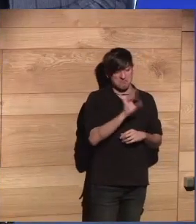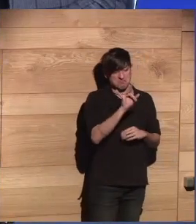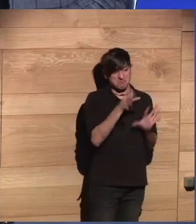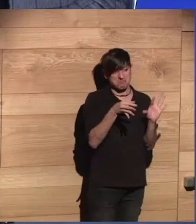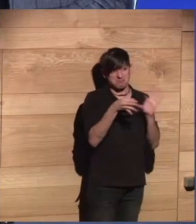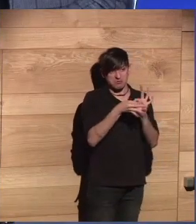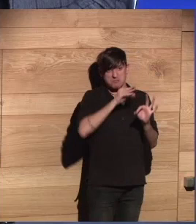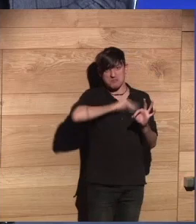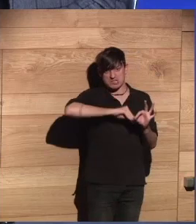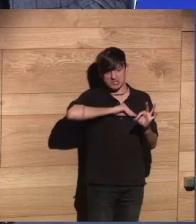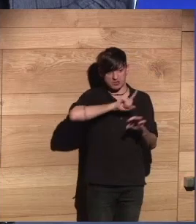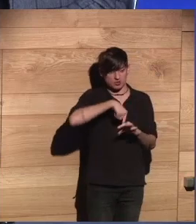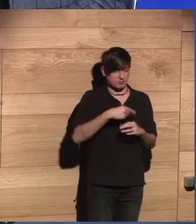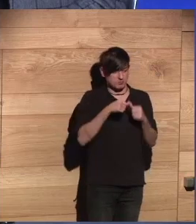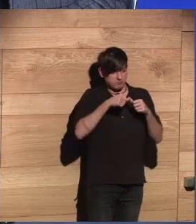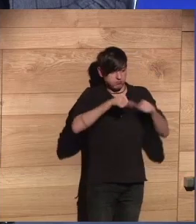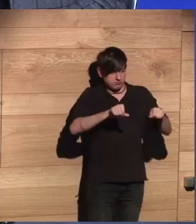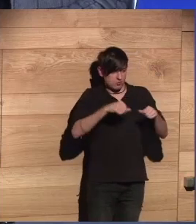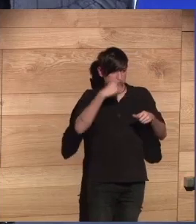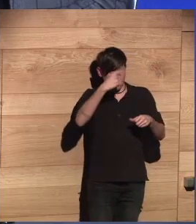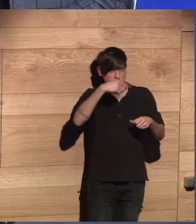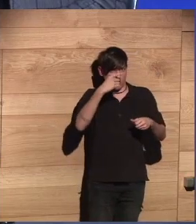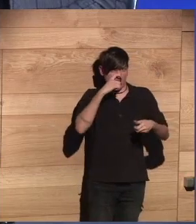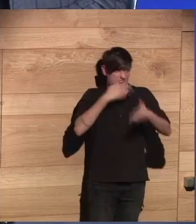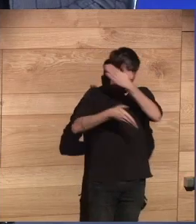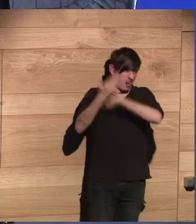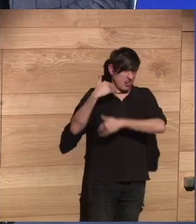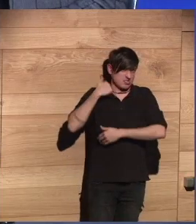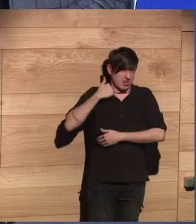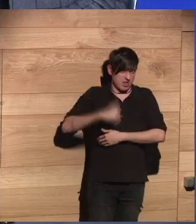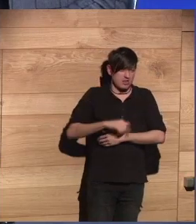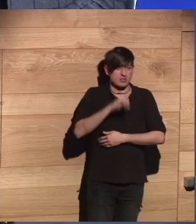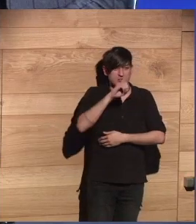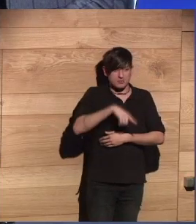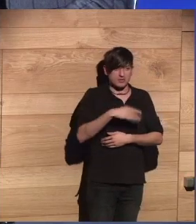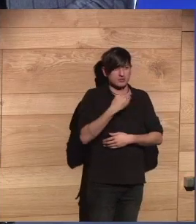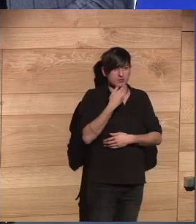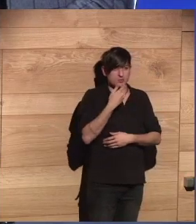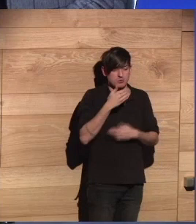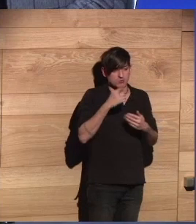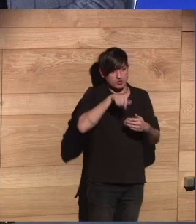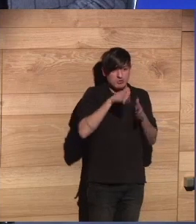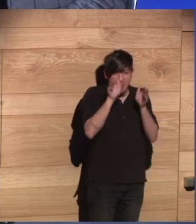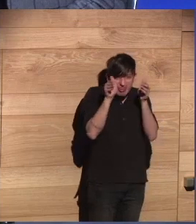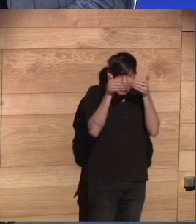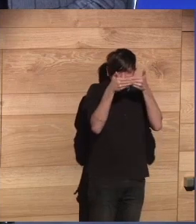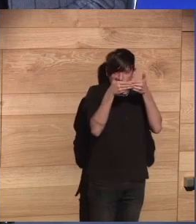ver también con nuestro complejo cultural, que ya viene de lejos, y con el ser un poco menos abiertos